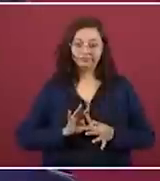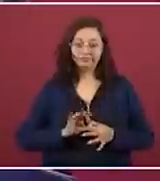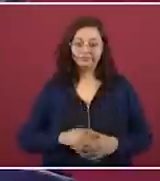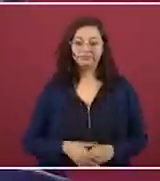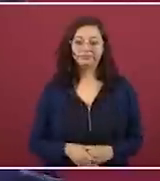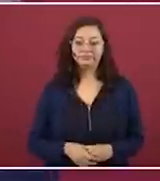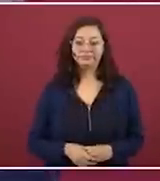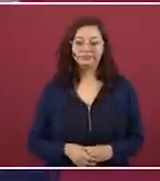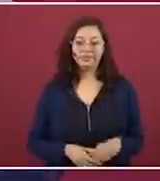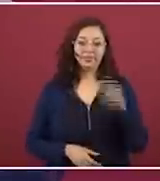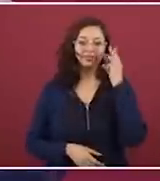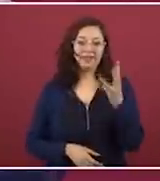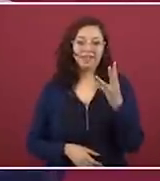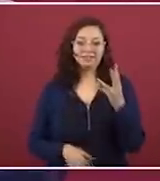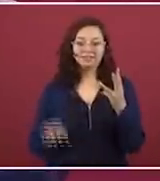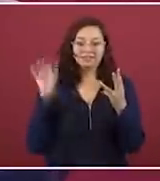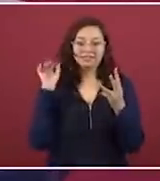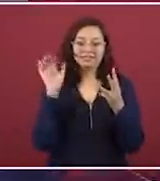Las tres C.